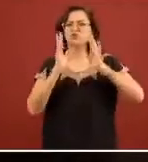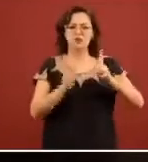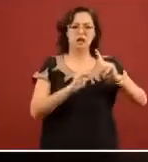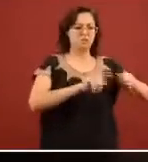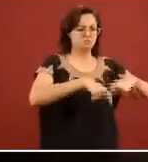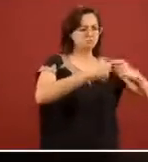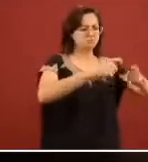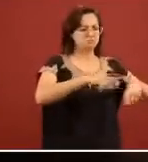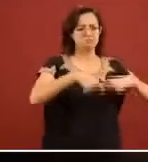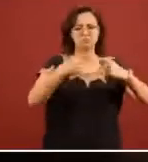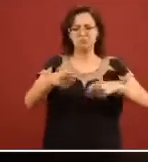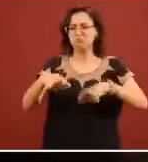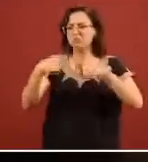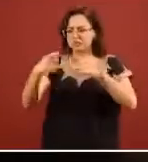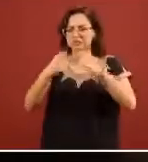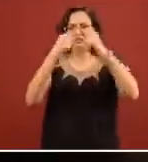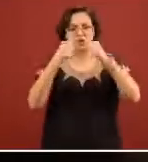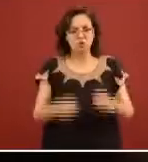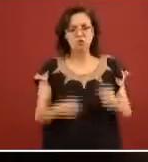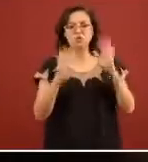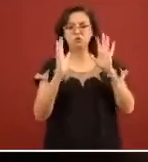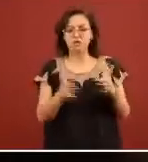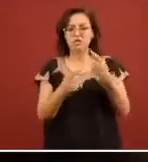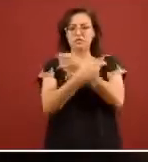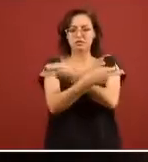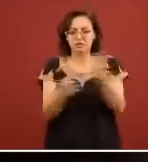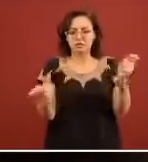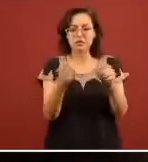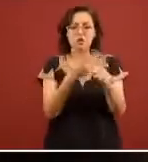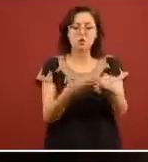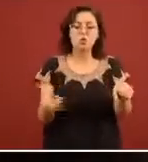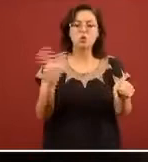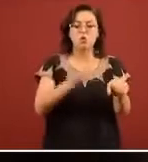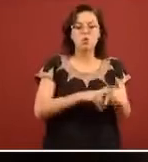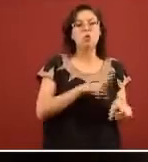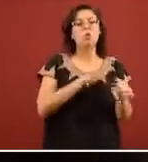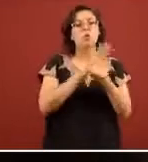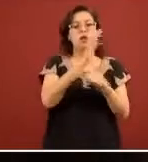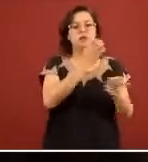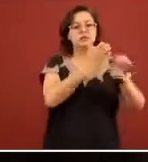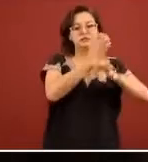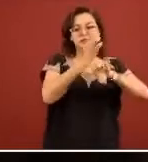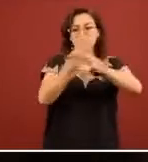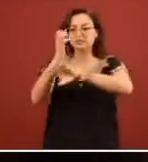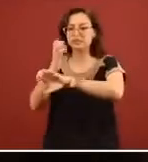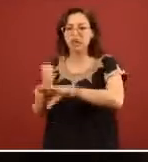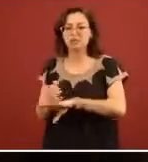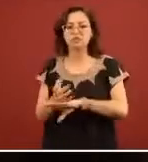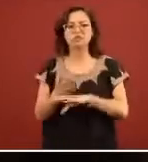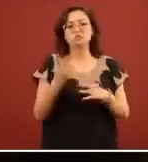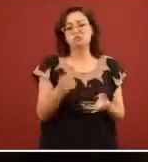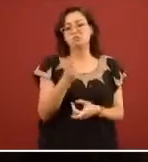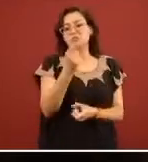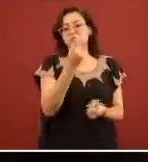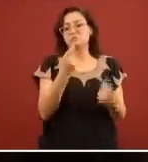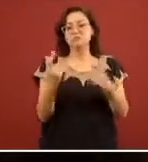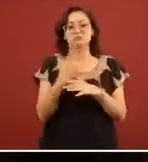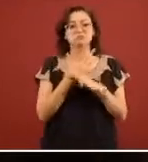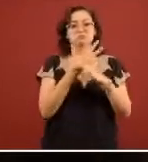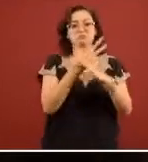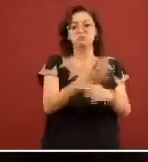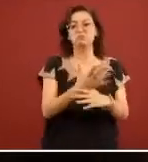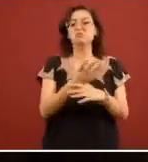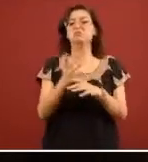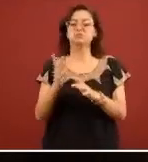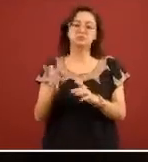entregaron, se corroboró que se entregó y que están distribuidos ya en las clínicas, en qué estados se tiene, dijo que algunos dijeron que estaban en este proceso